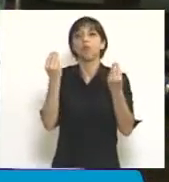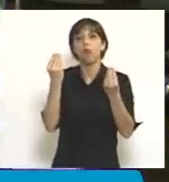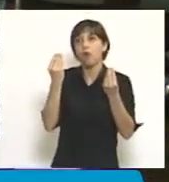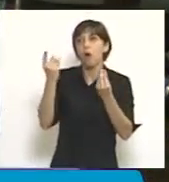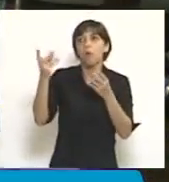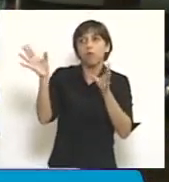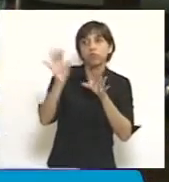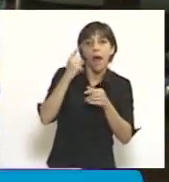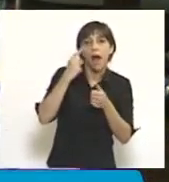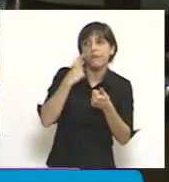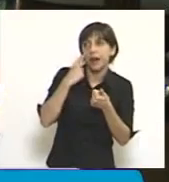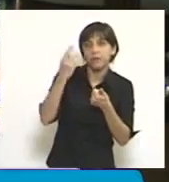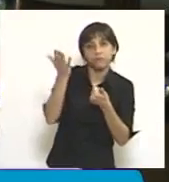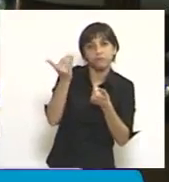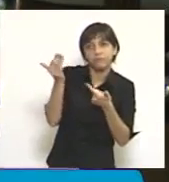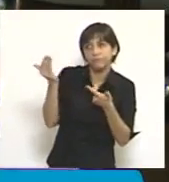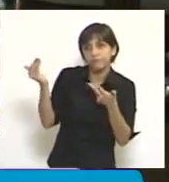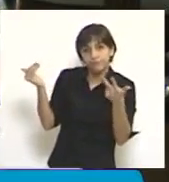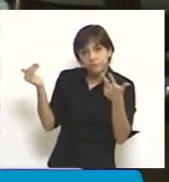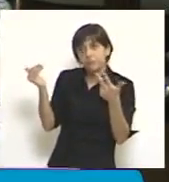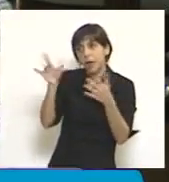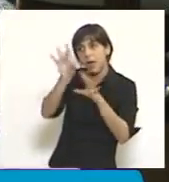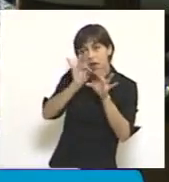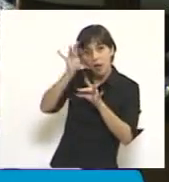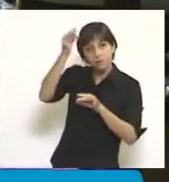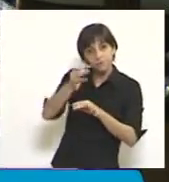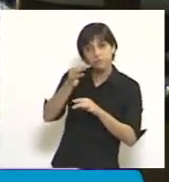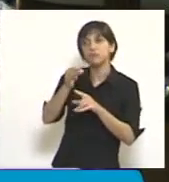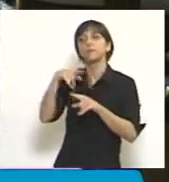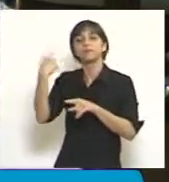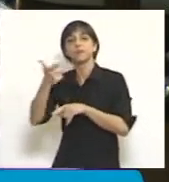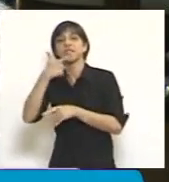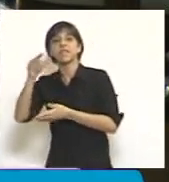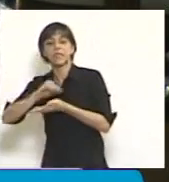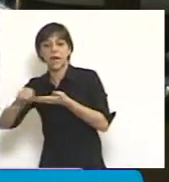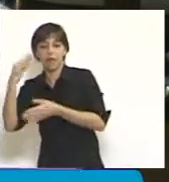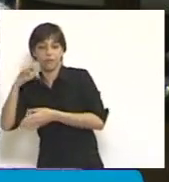que, de acuerdo con el artículo 99, la